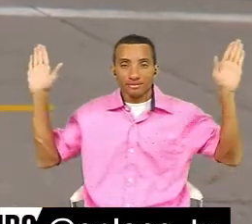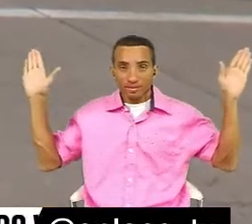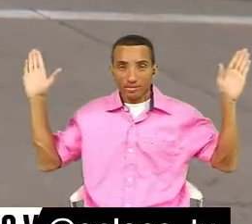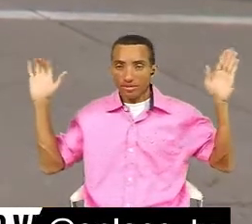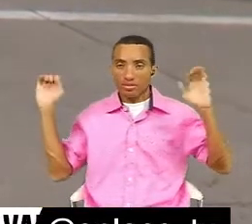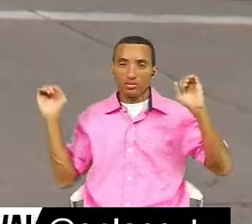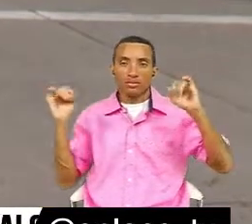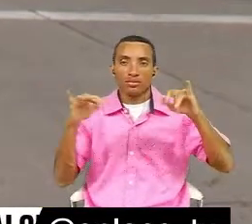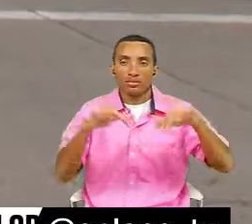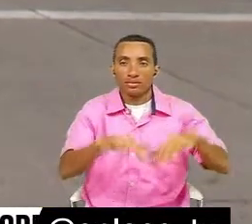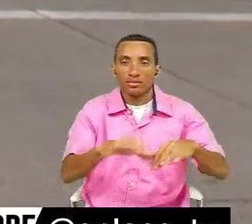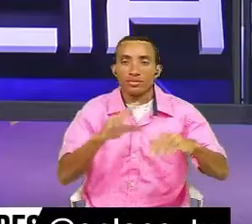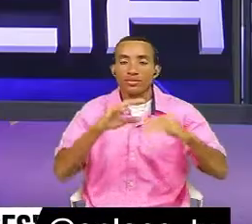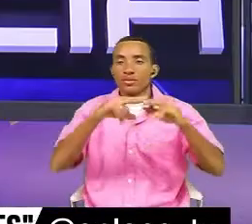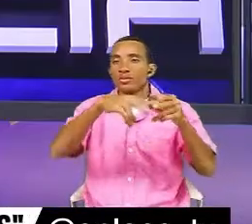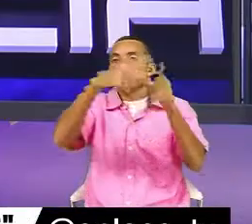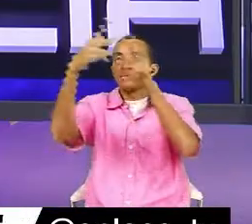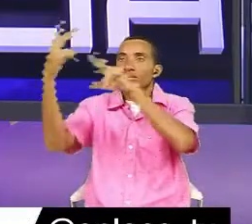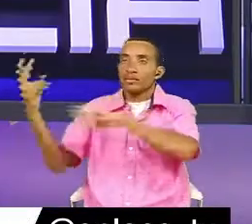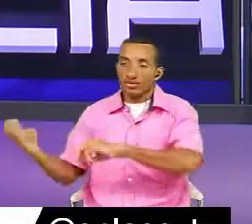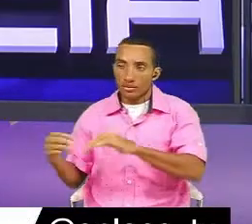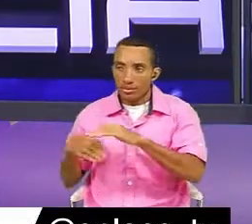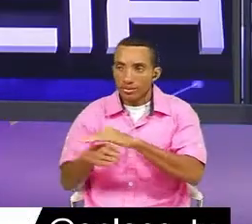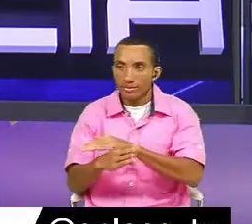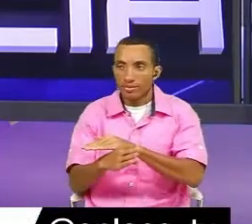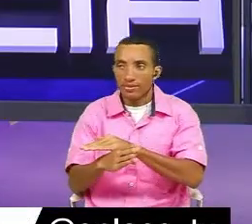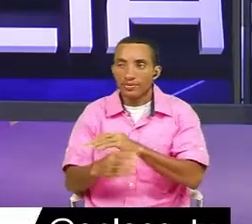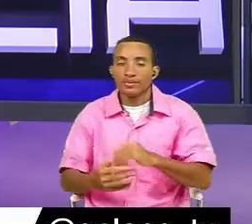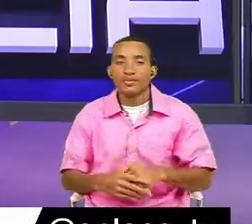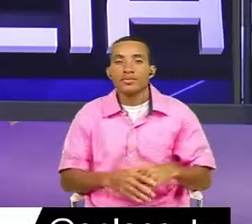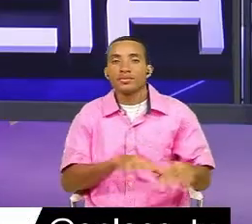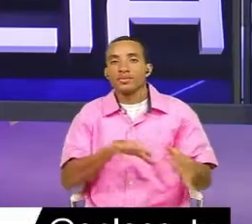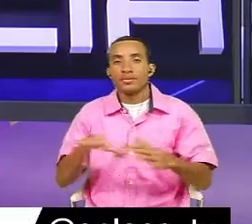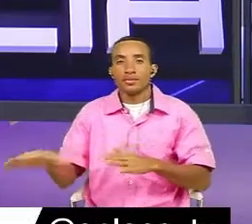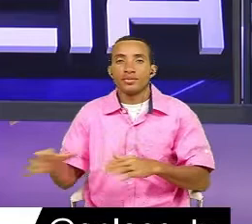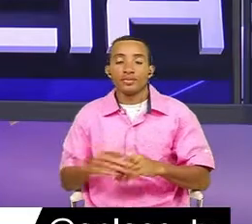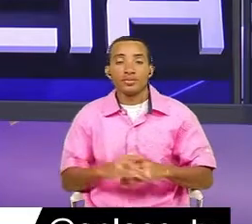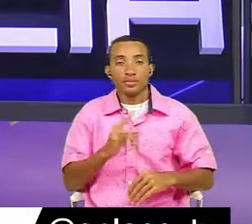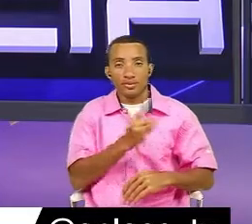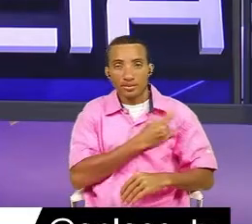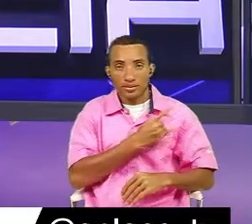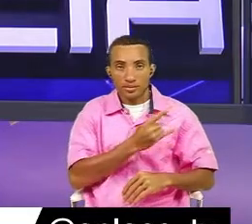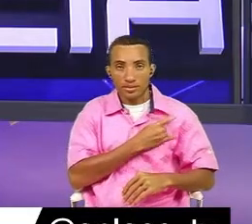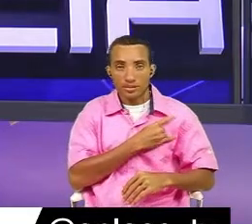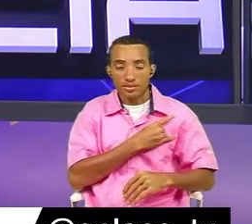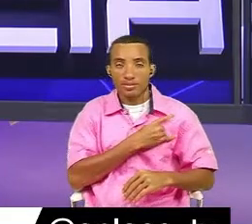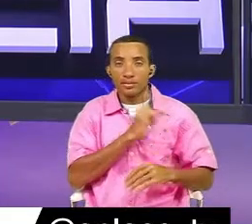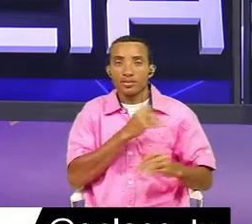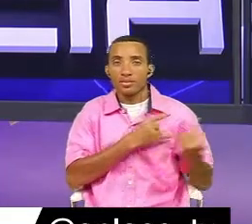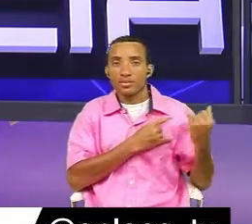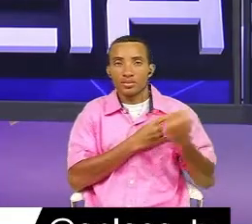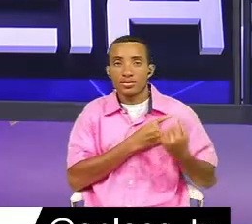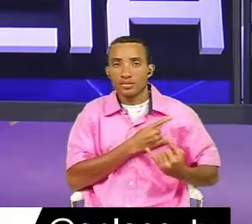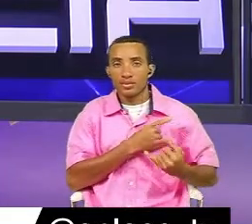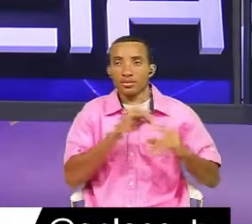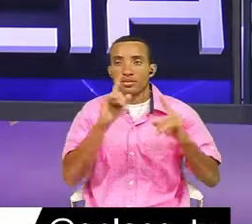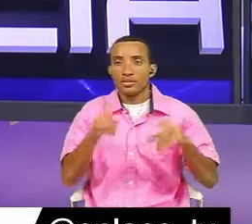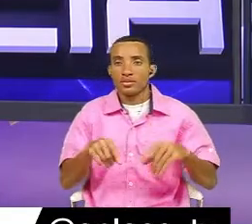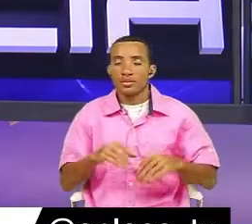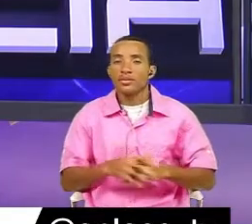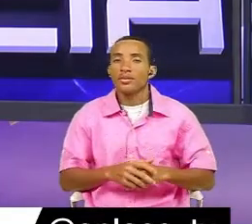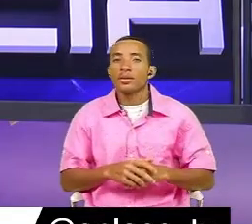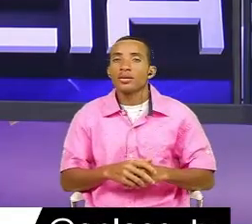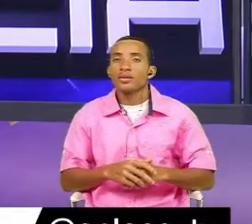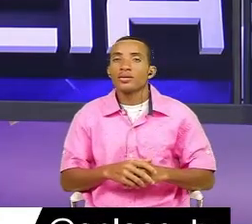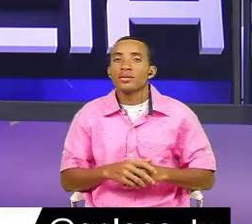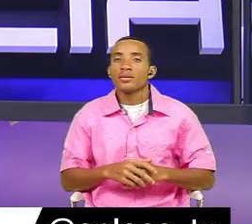parte baja del puente elevado. Y la coordinación de la Universidad Industrial de Santander hizo entrega de elementos dados de